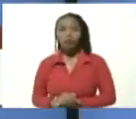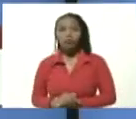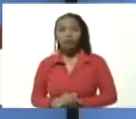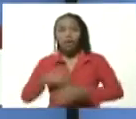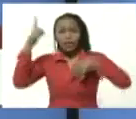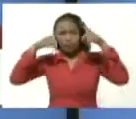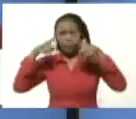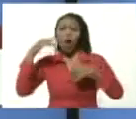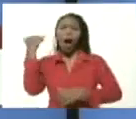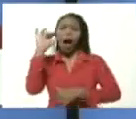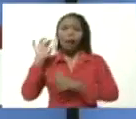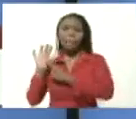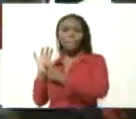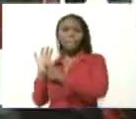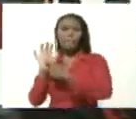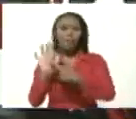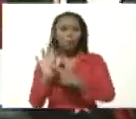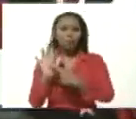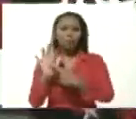qué.